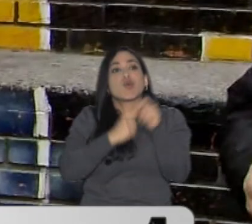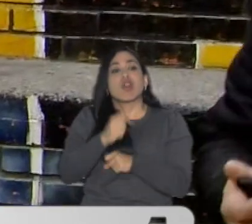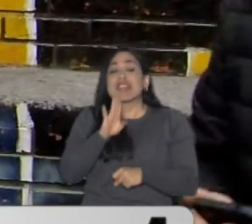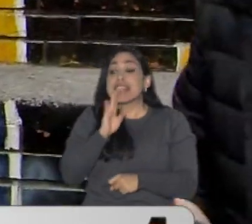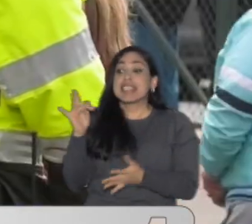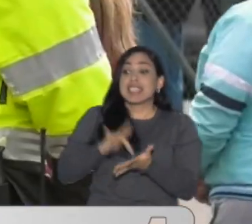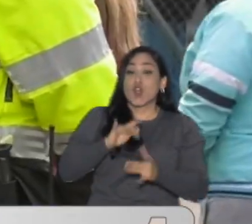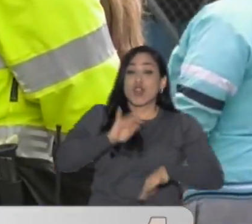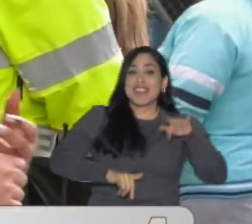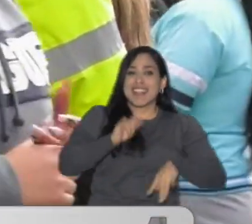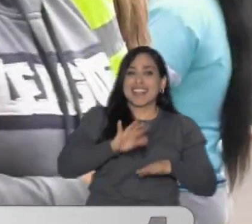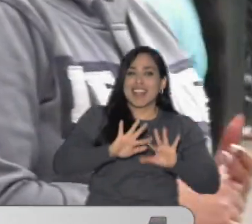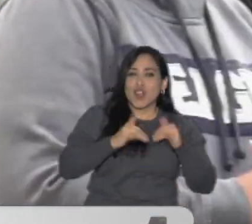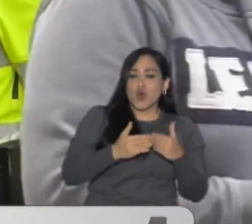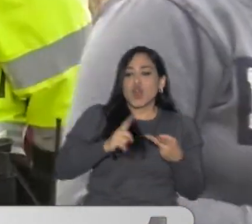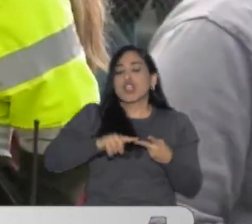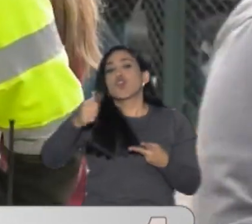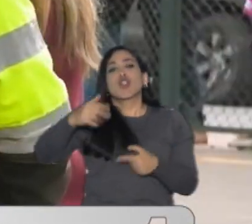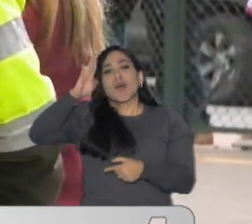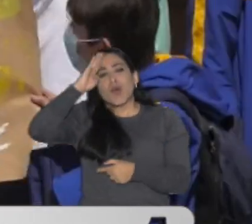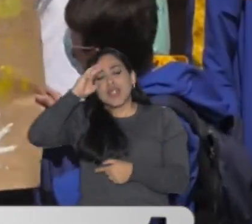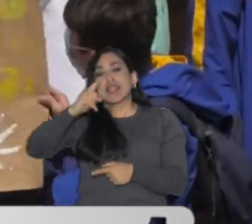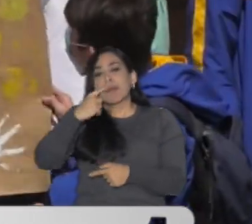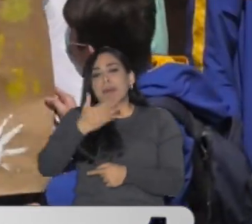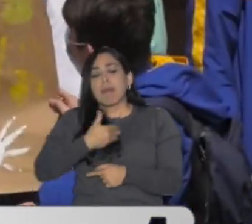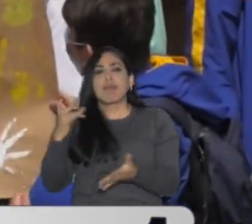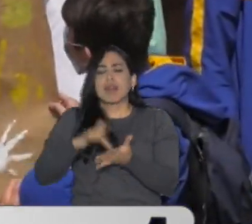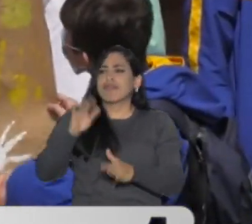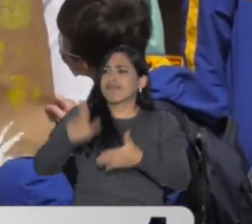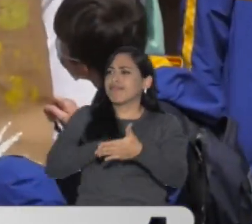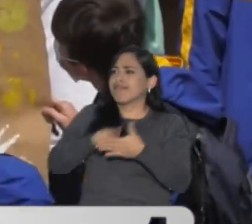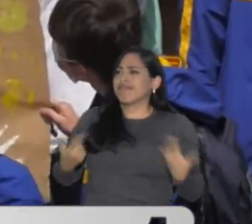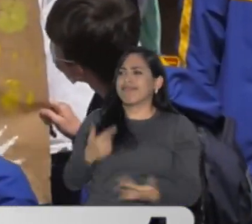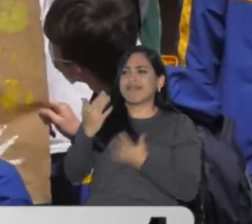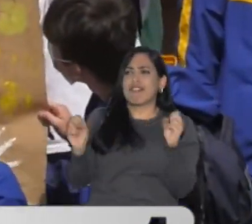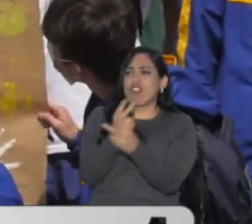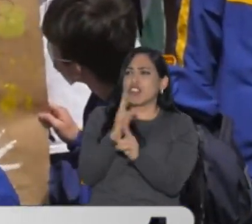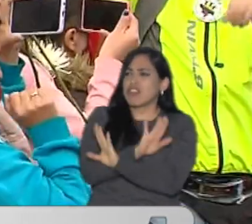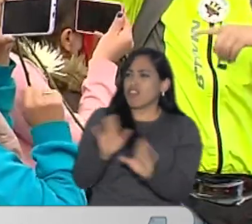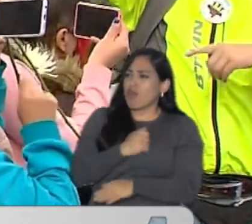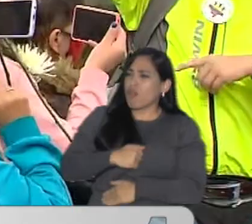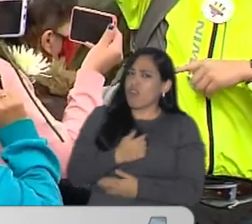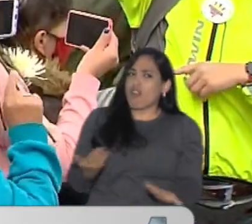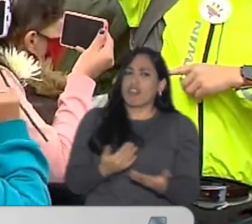la secretaria de Educación, la policía y padres de familia para rechazar los actos de vandalismo.